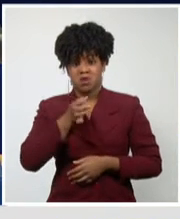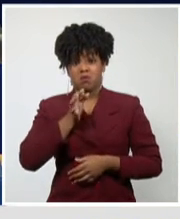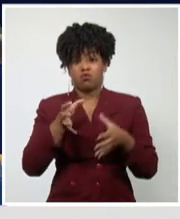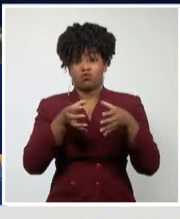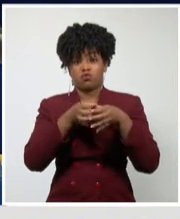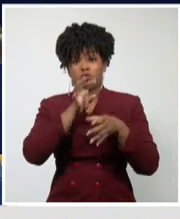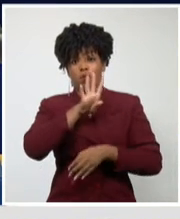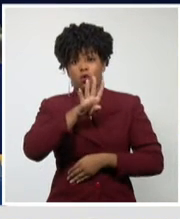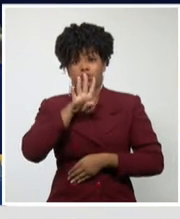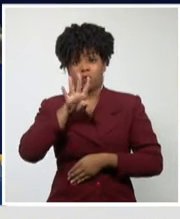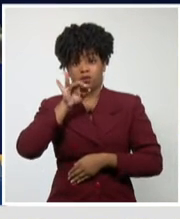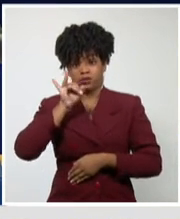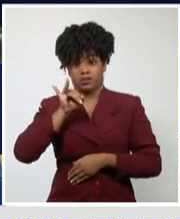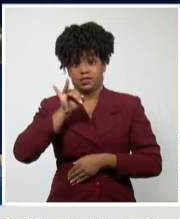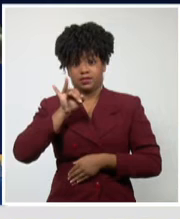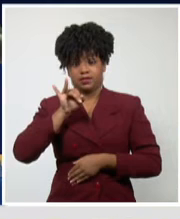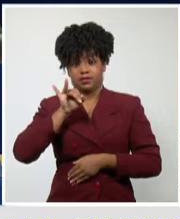447,